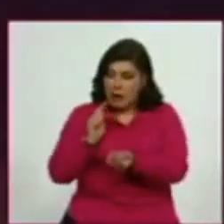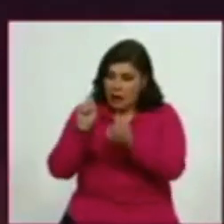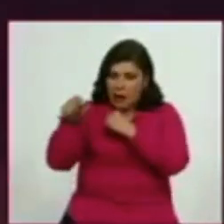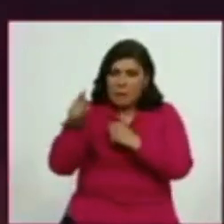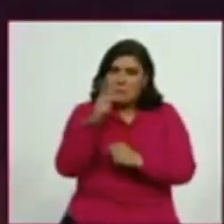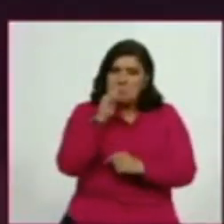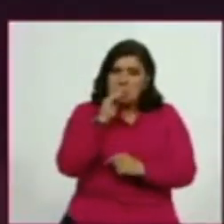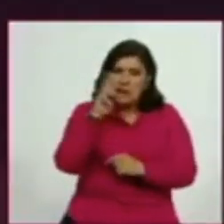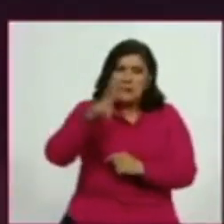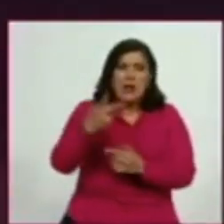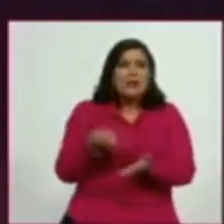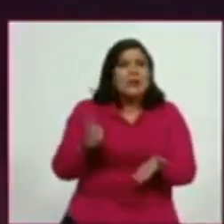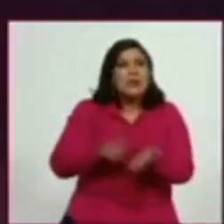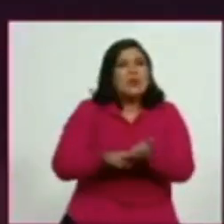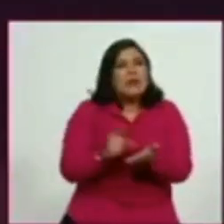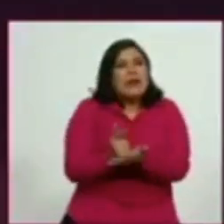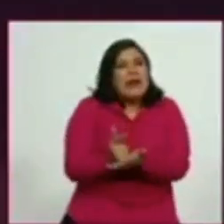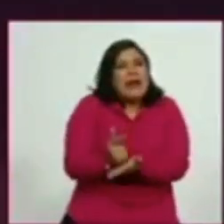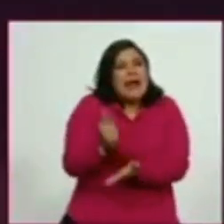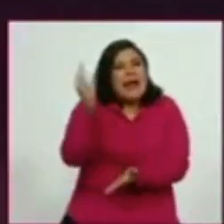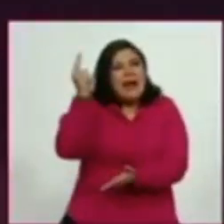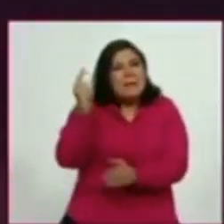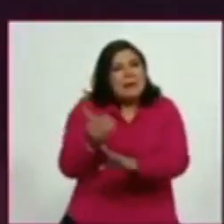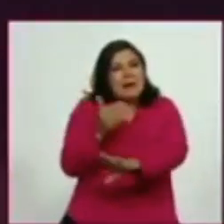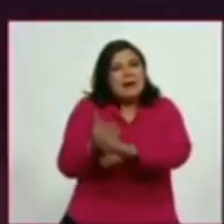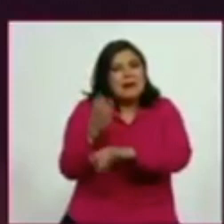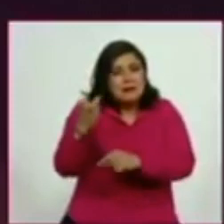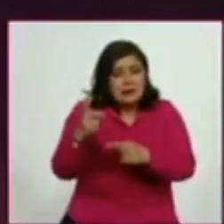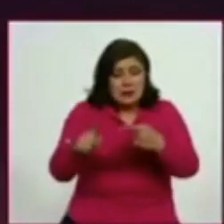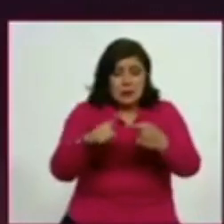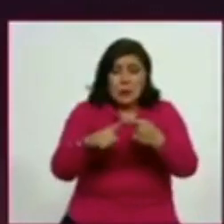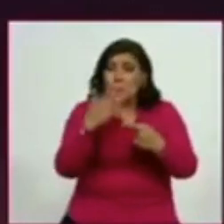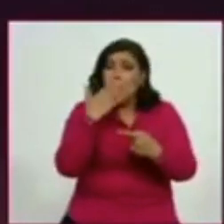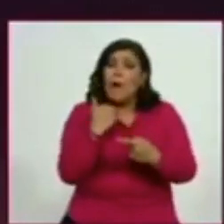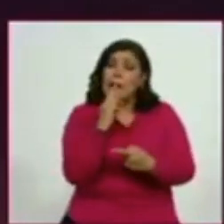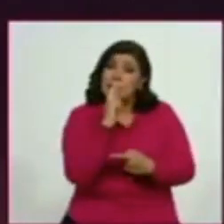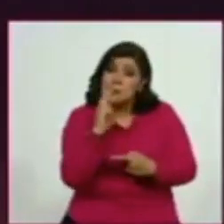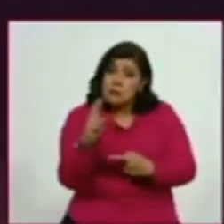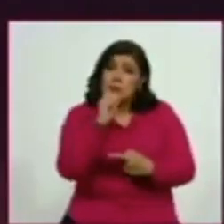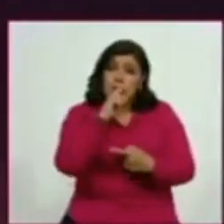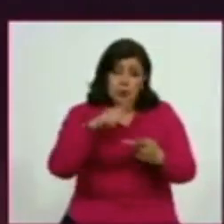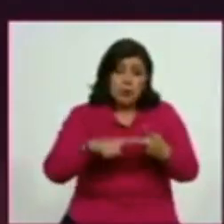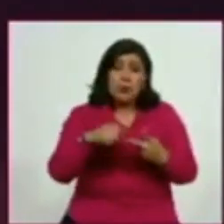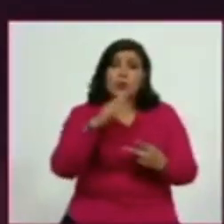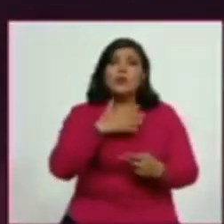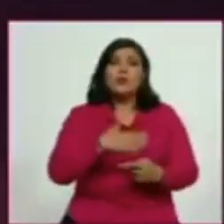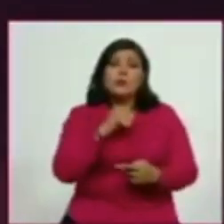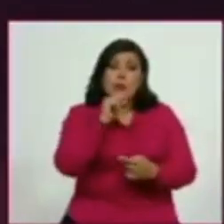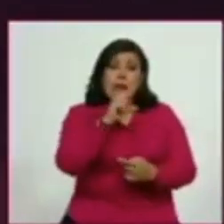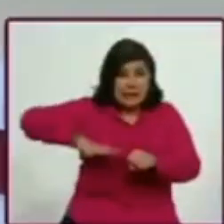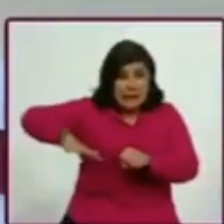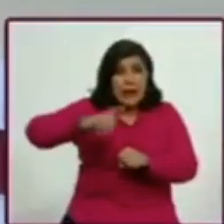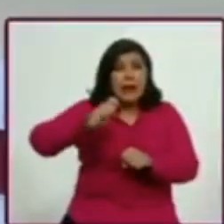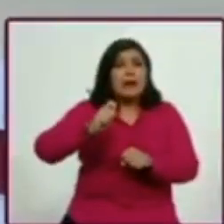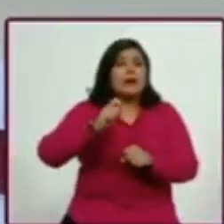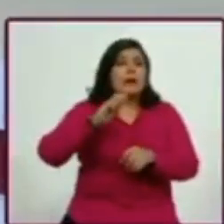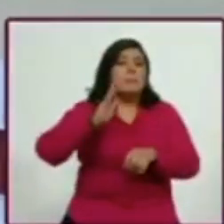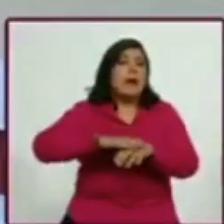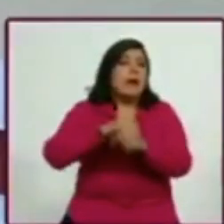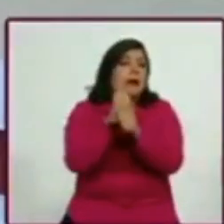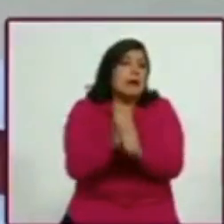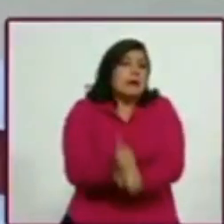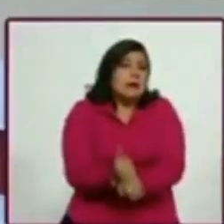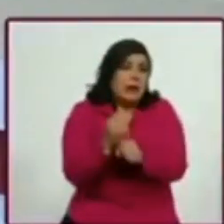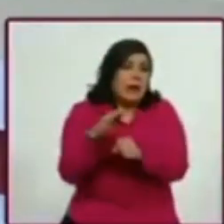crecido a partir de las posibilidades y no de las probabilidades. Recordó que proviene de la cultura del esfuerzo, por lo que